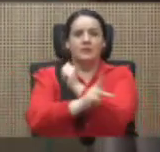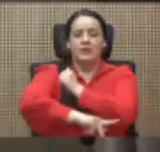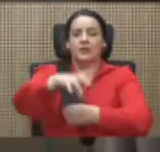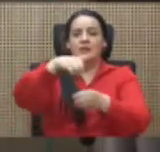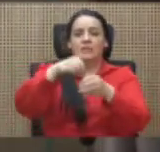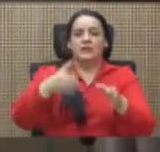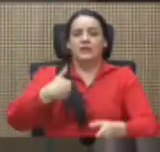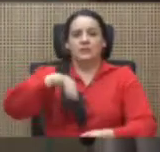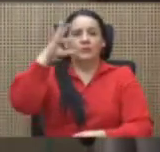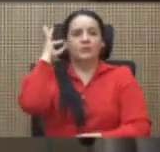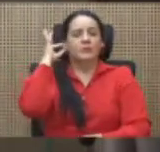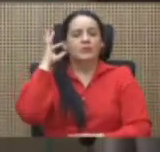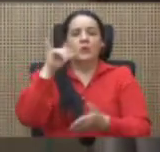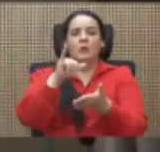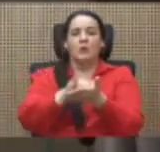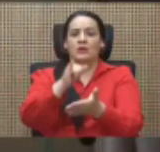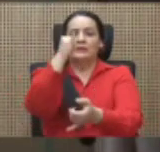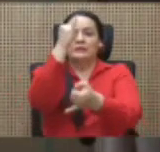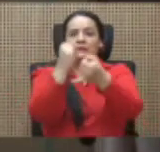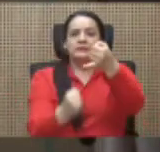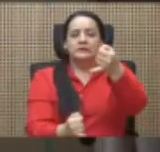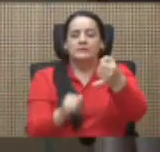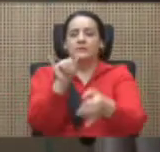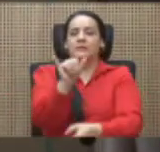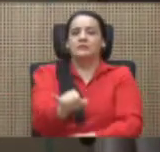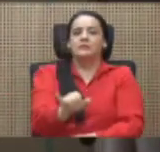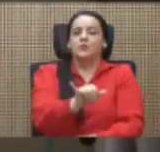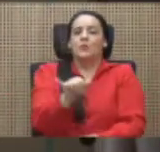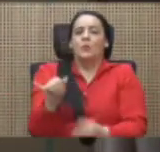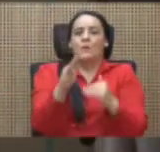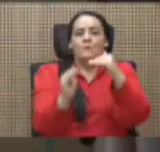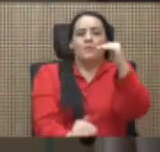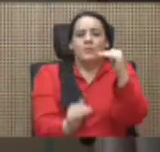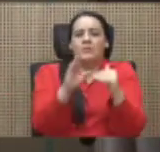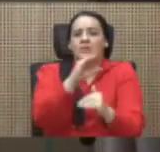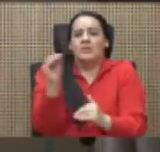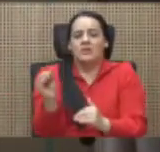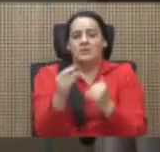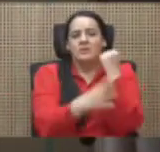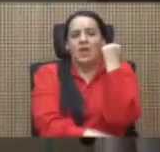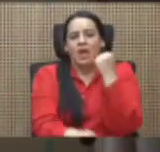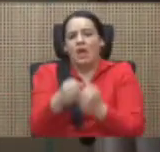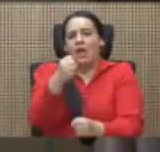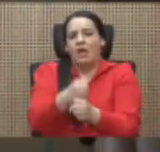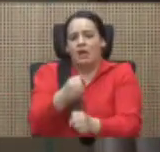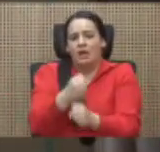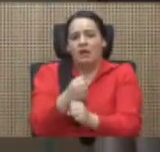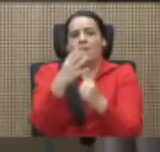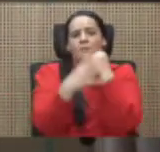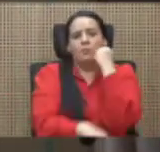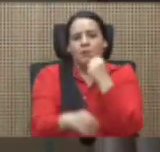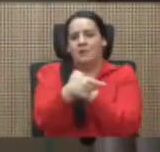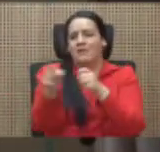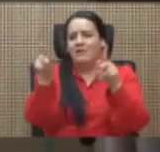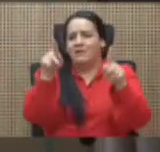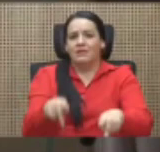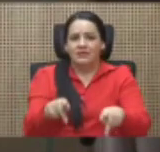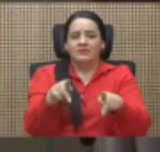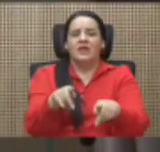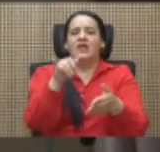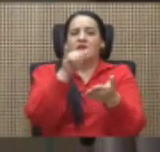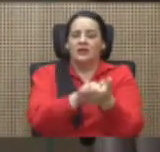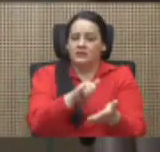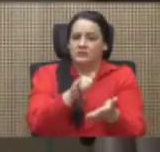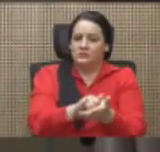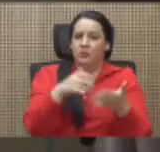y diputados, y con esto cierro, así como la desigualdad, la precarización laboral, el empobrecimiento de la gente son caldo de cultivo